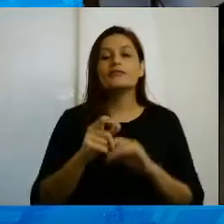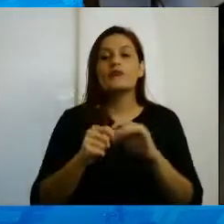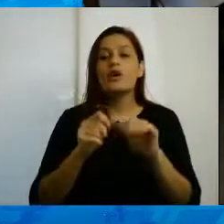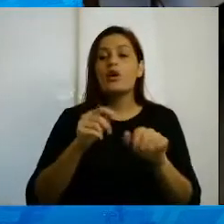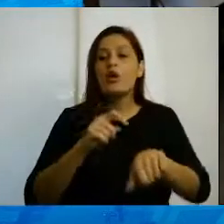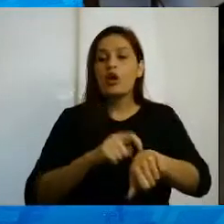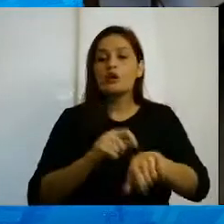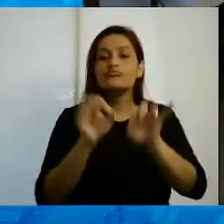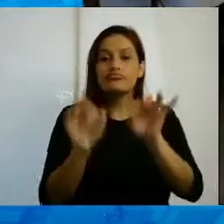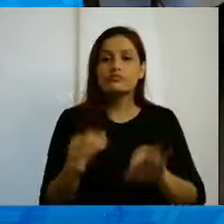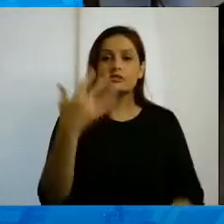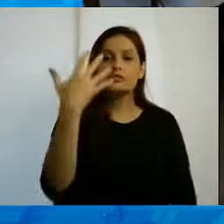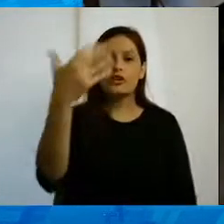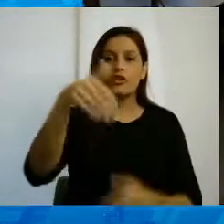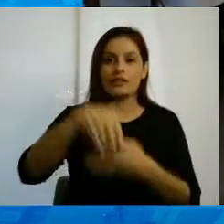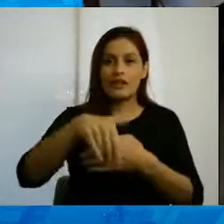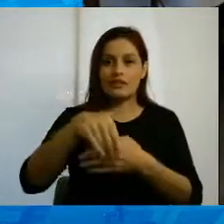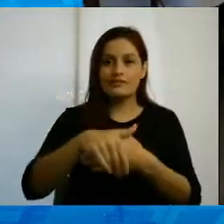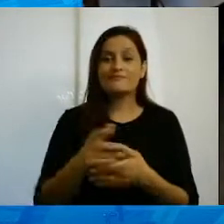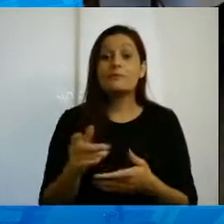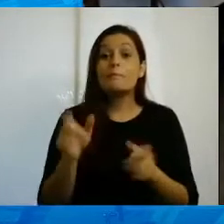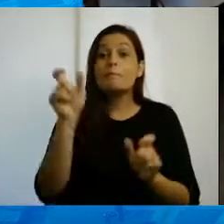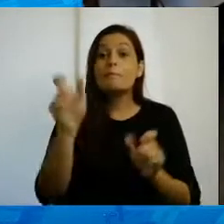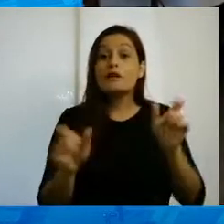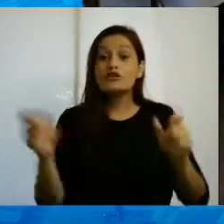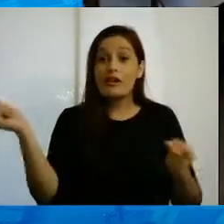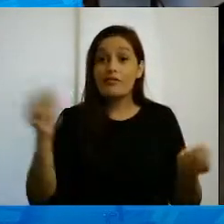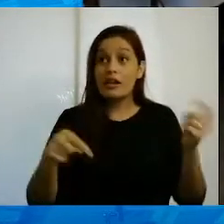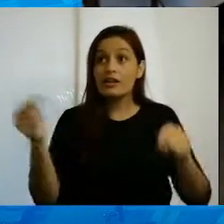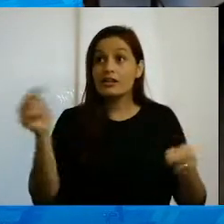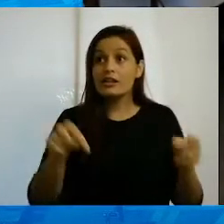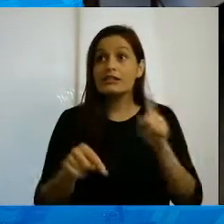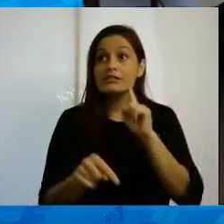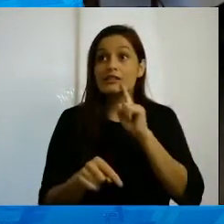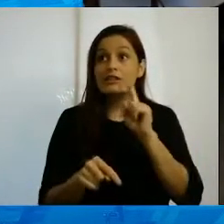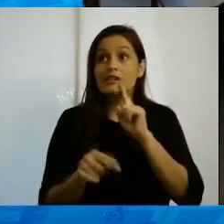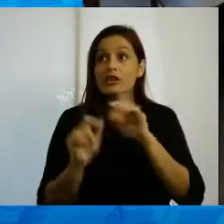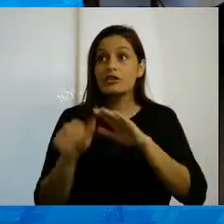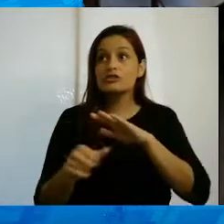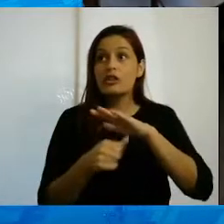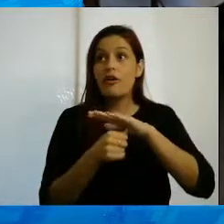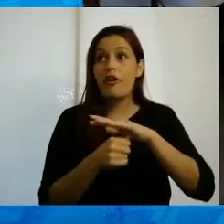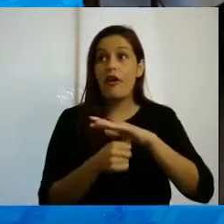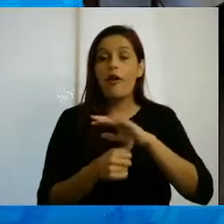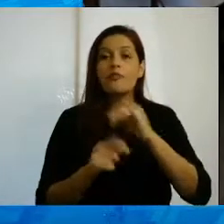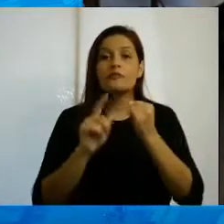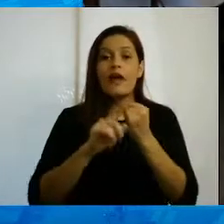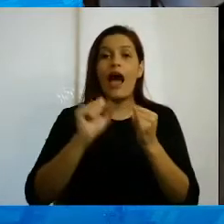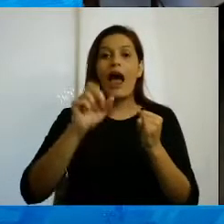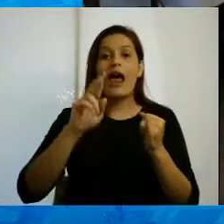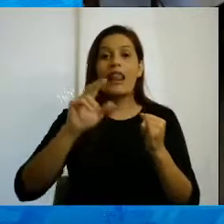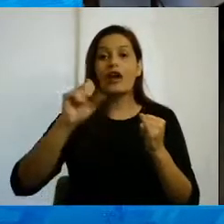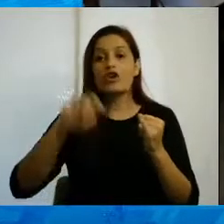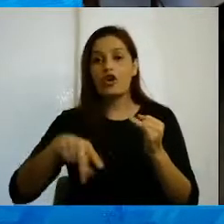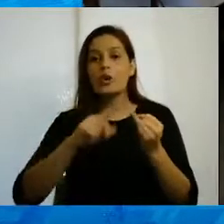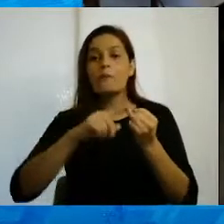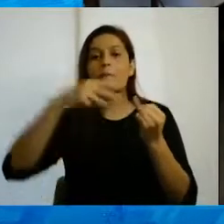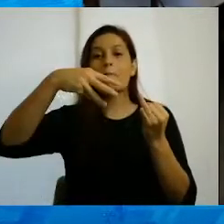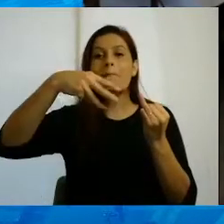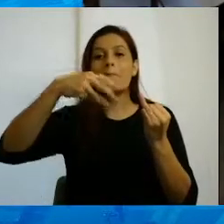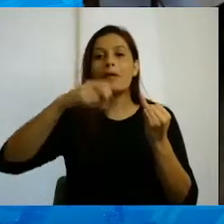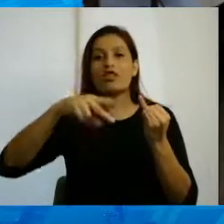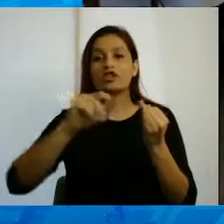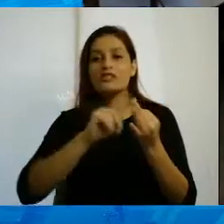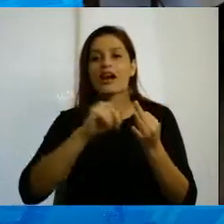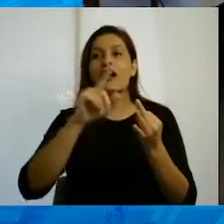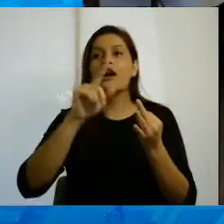5 de la tarde y contando con la presencia del concejal Alarcón, Jaime Mendoza, Alexander Enríquez, concejal